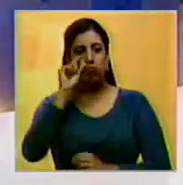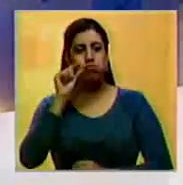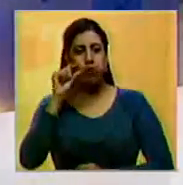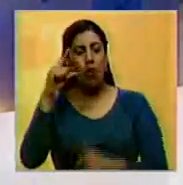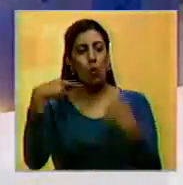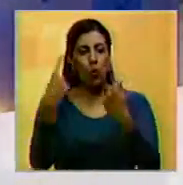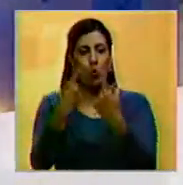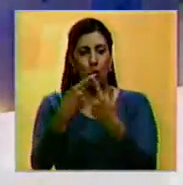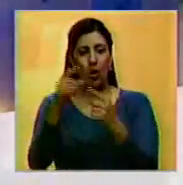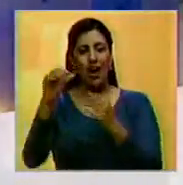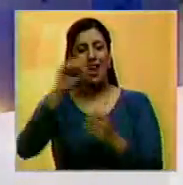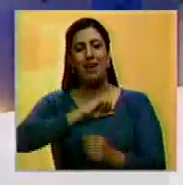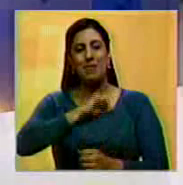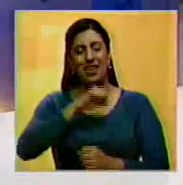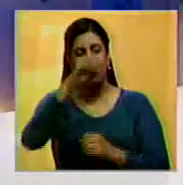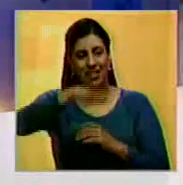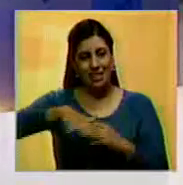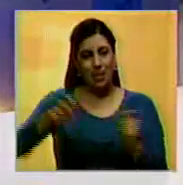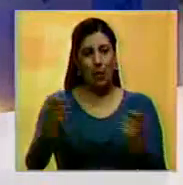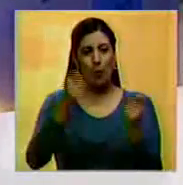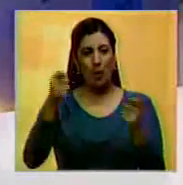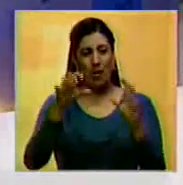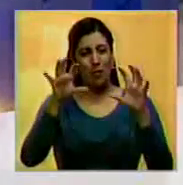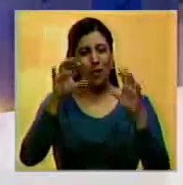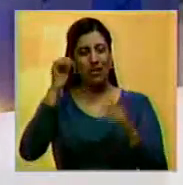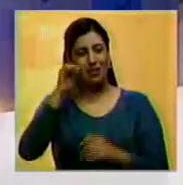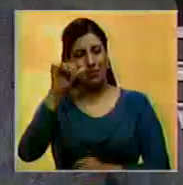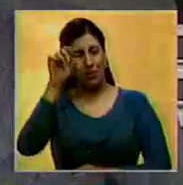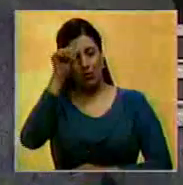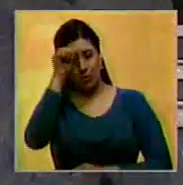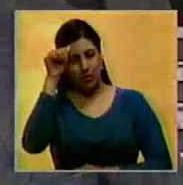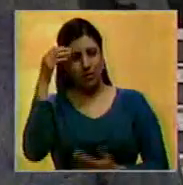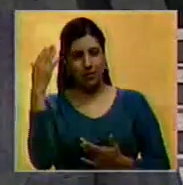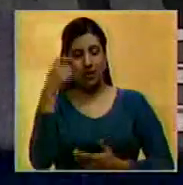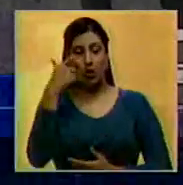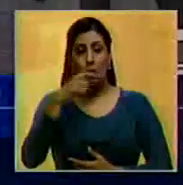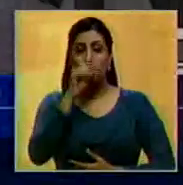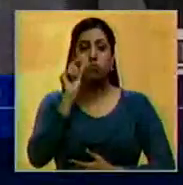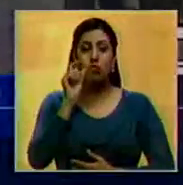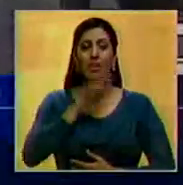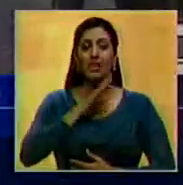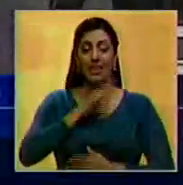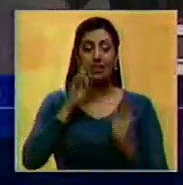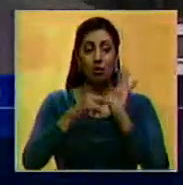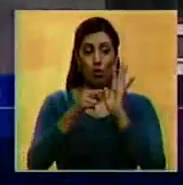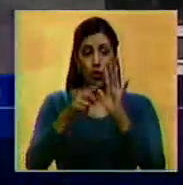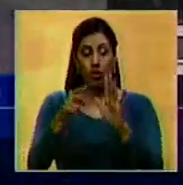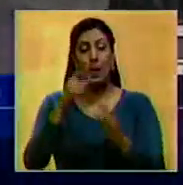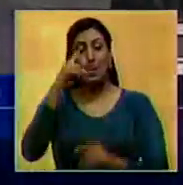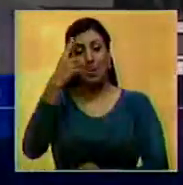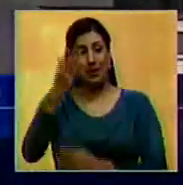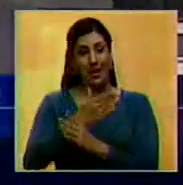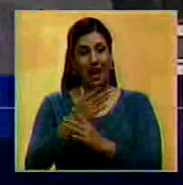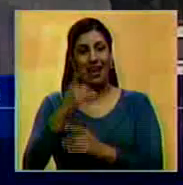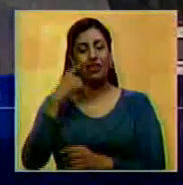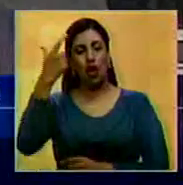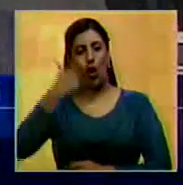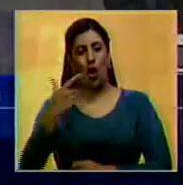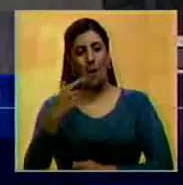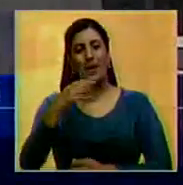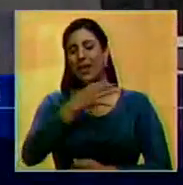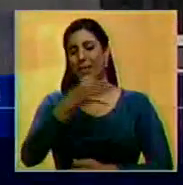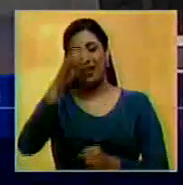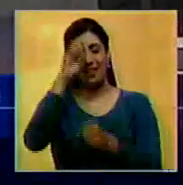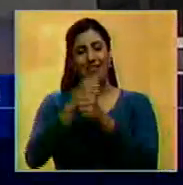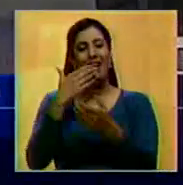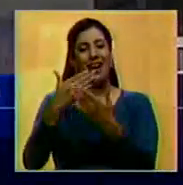en el sketch El Terror del Llano del programa Cheverísimo. Germán Regalado se dio a conocer primero como el disjockey